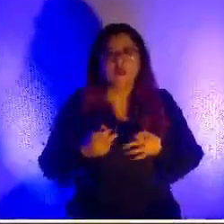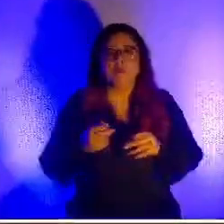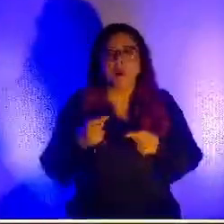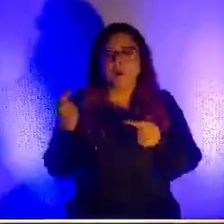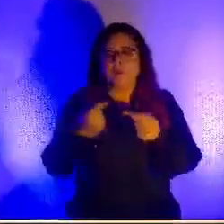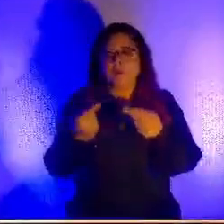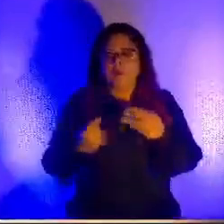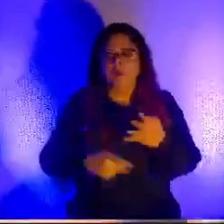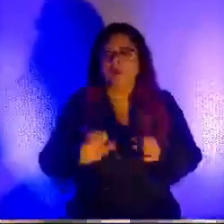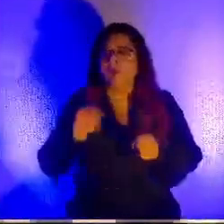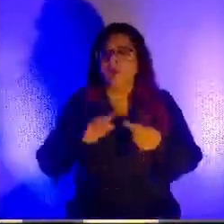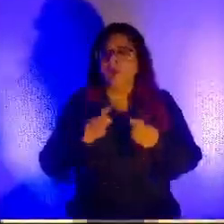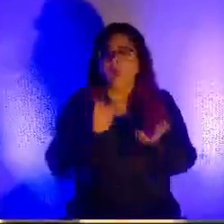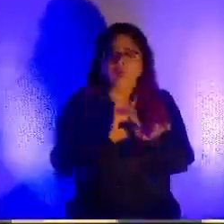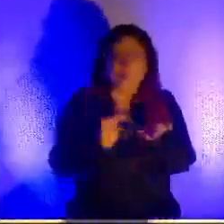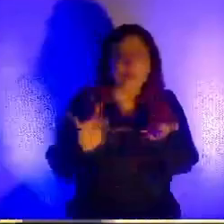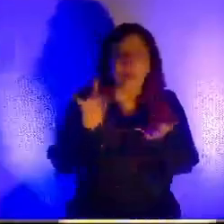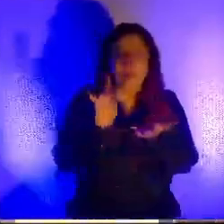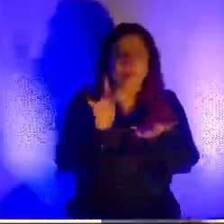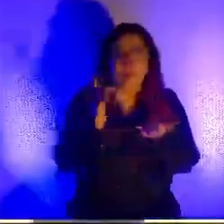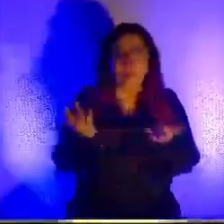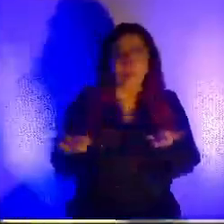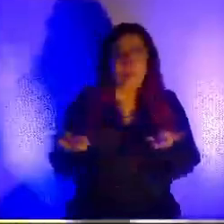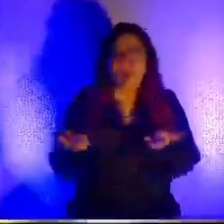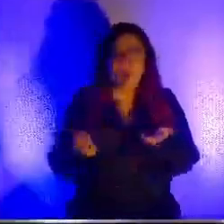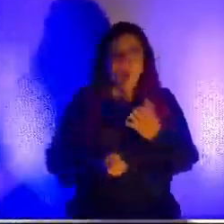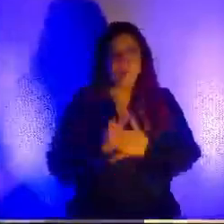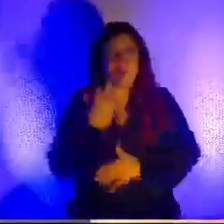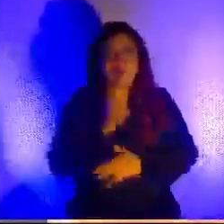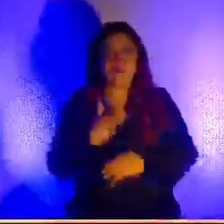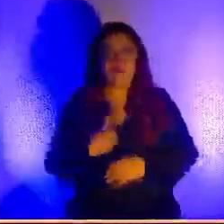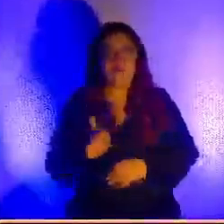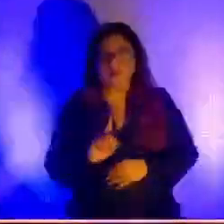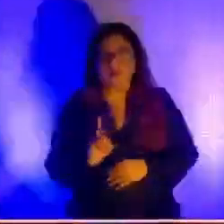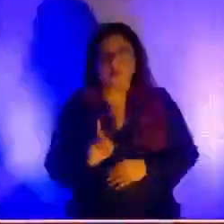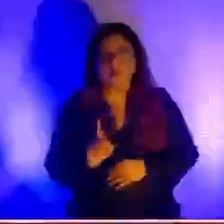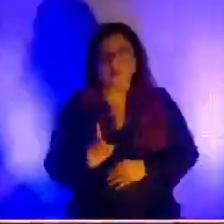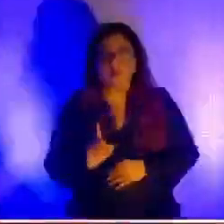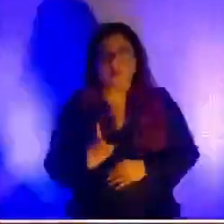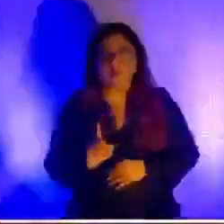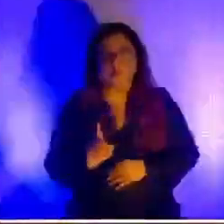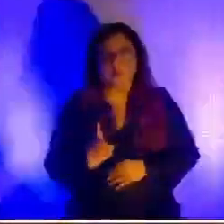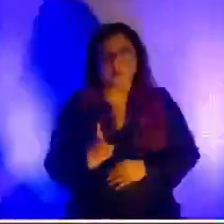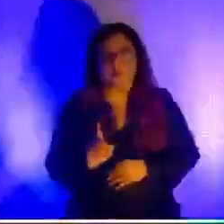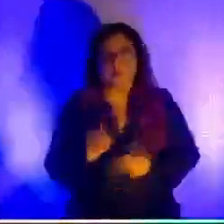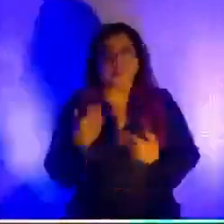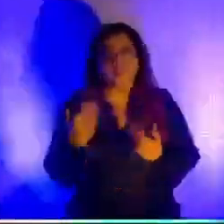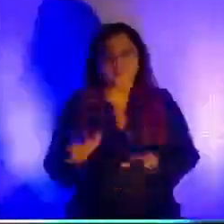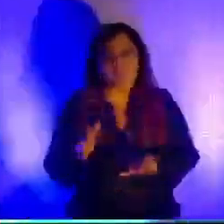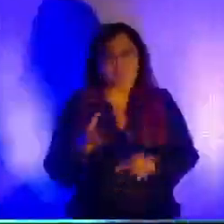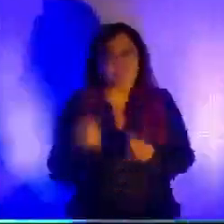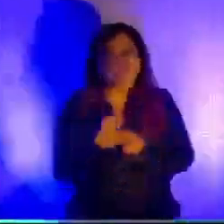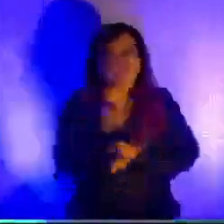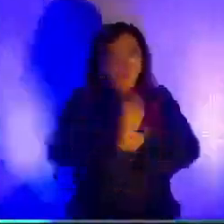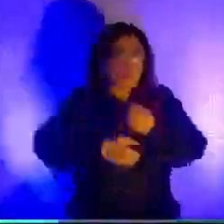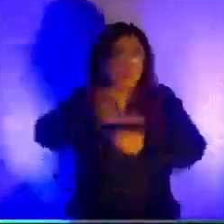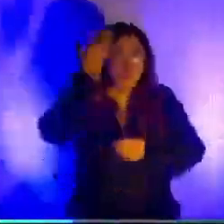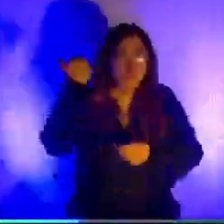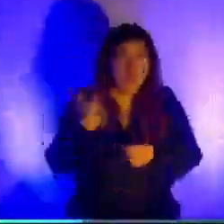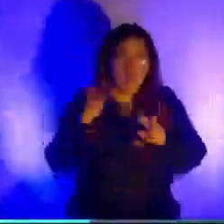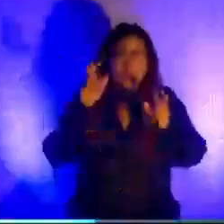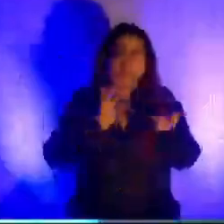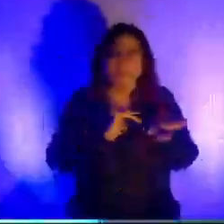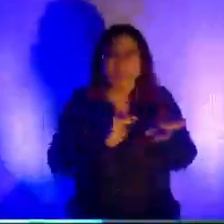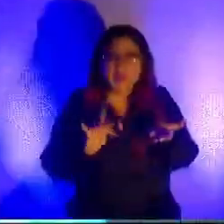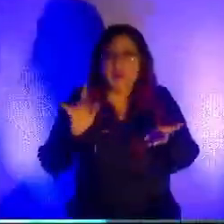concretude que la Inteligencia artificial no es algo nuevo ya tiene décadas no Inteligencia